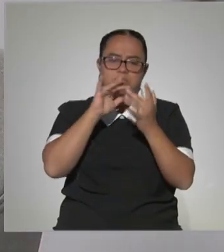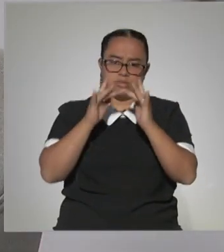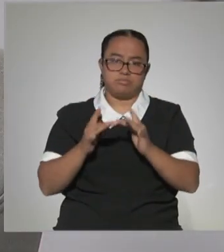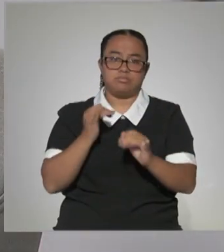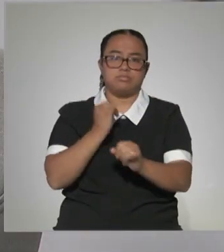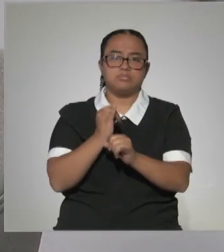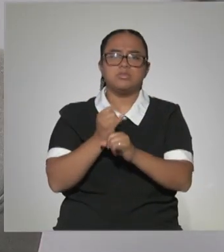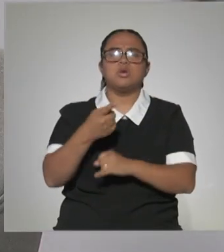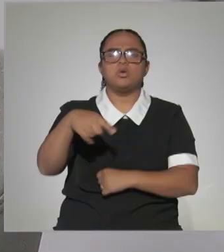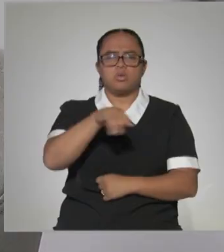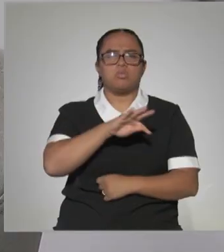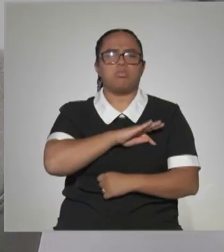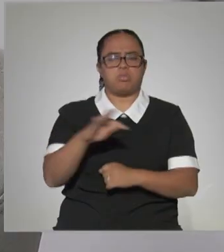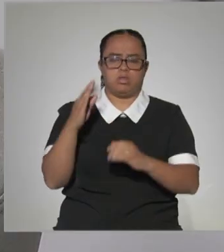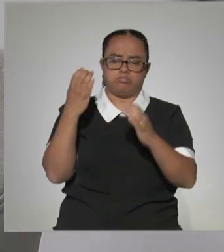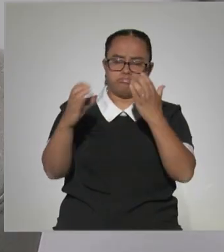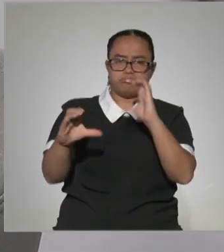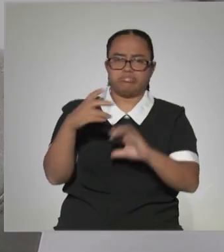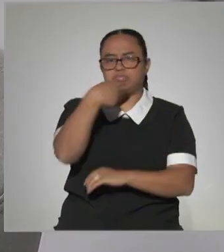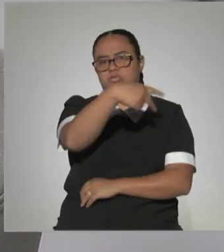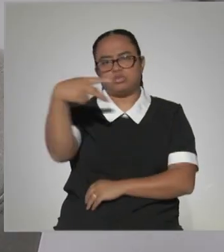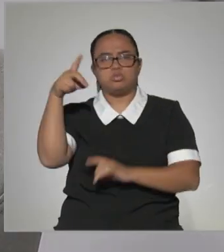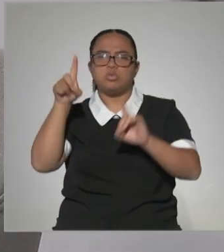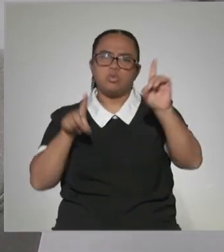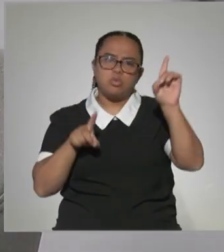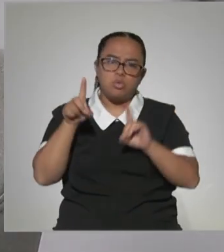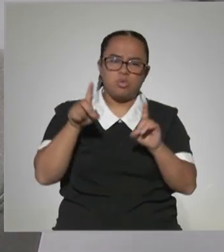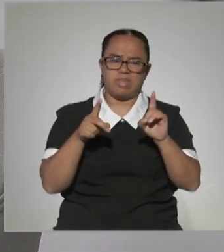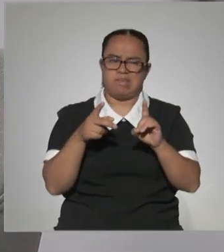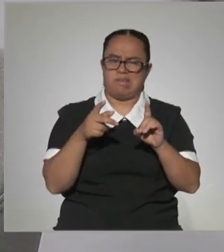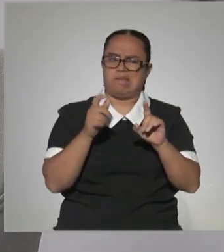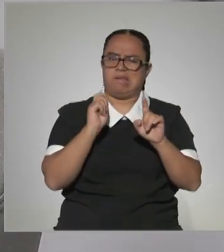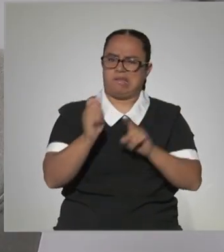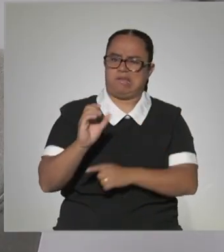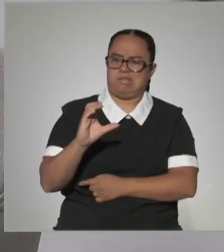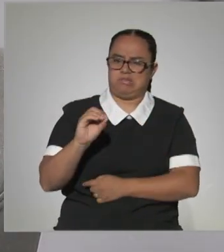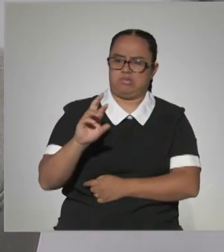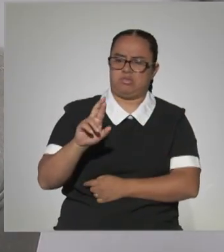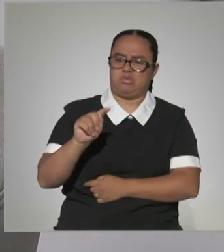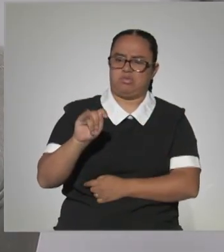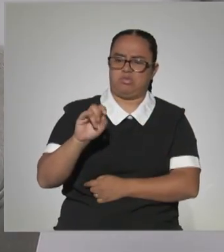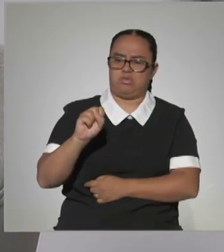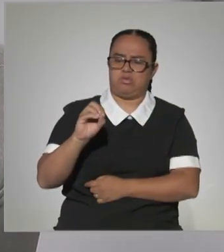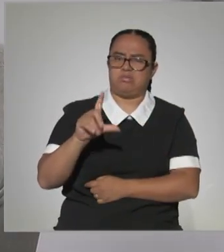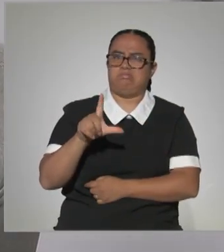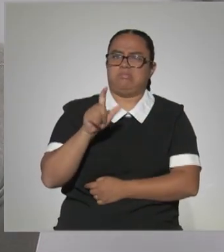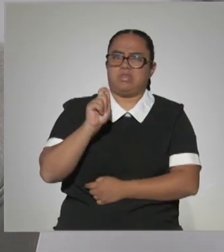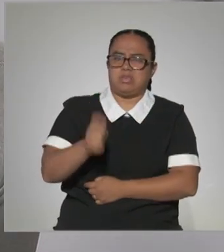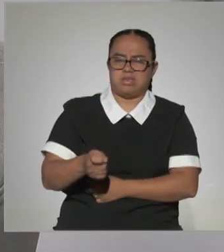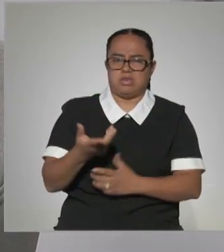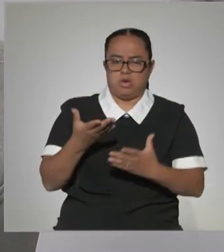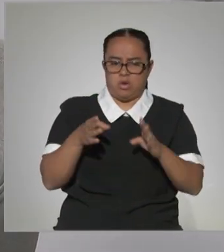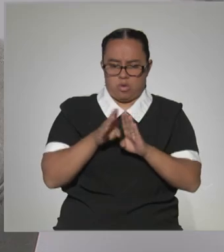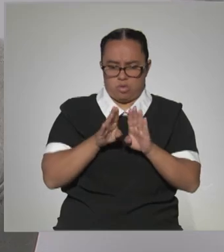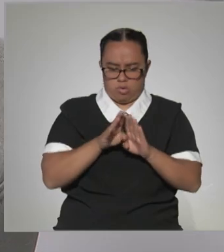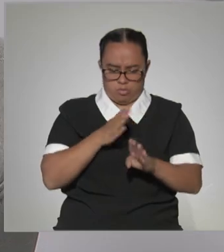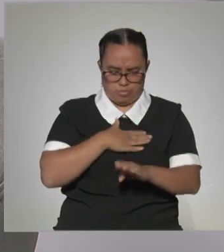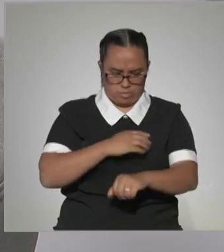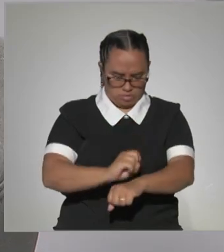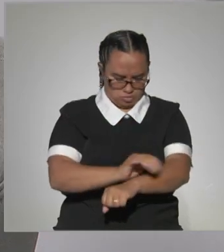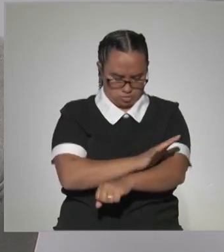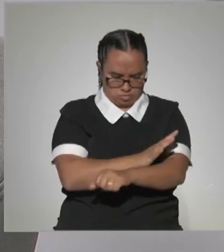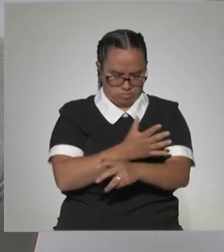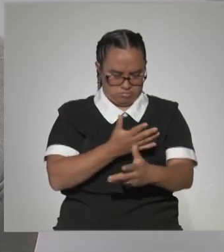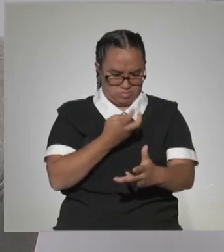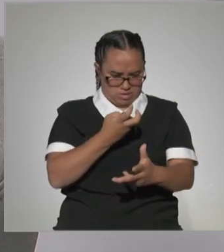que nos puedes comentar todas las dudas que tengas sobre el cortisol, sobre si realmente cómo afecta a nuestras emociones.